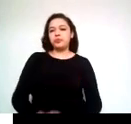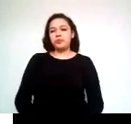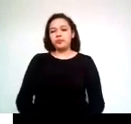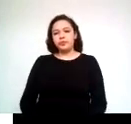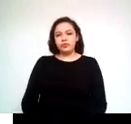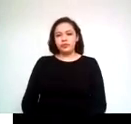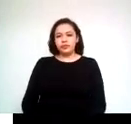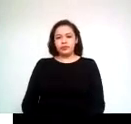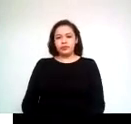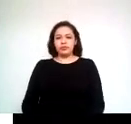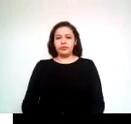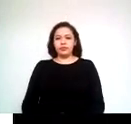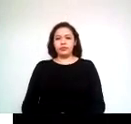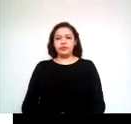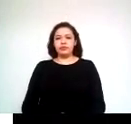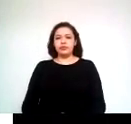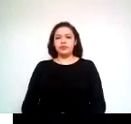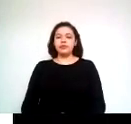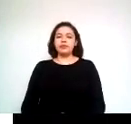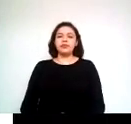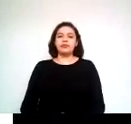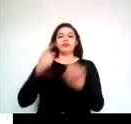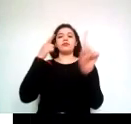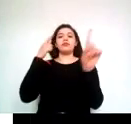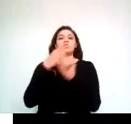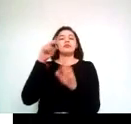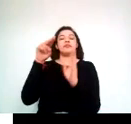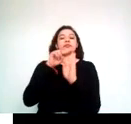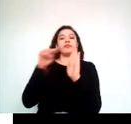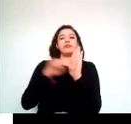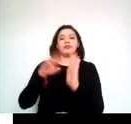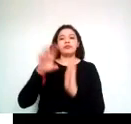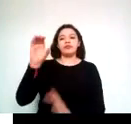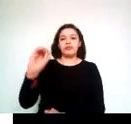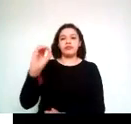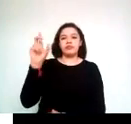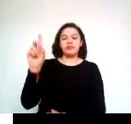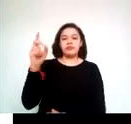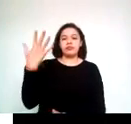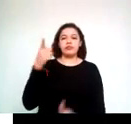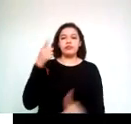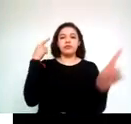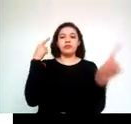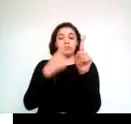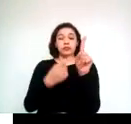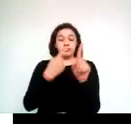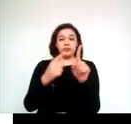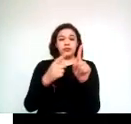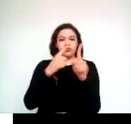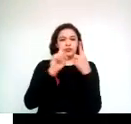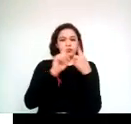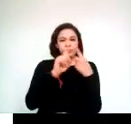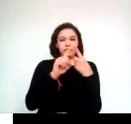Hablemos un poquito del objetivo de la normatividad 035. El primer objetivo que tiene la norma es establecer los elementos